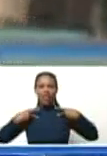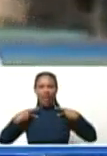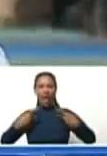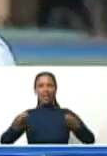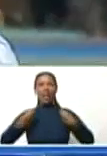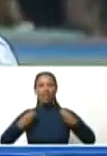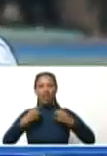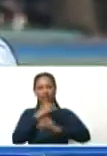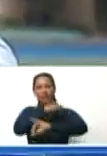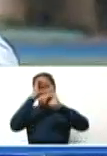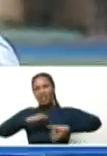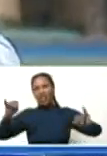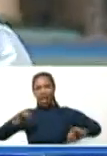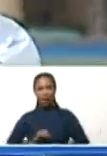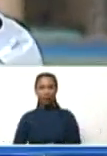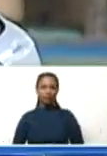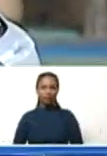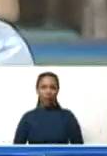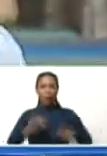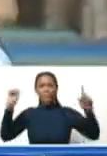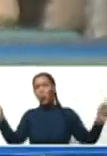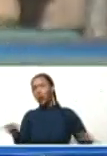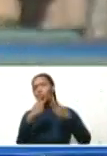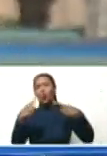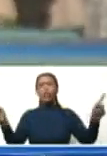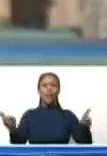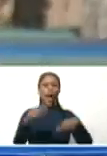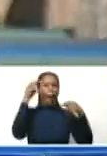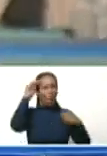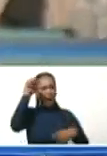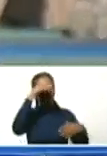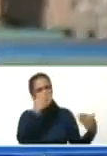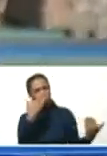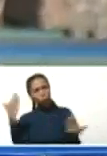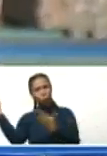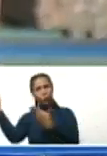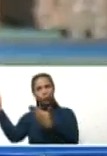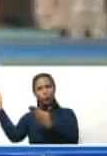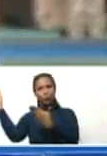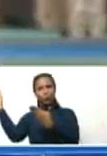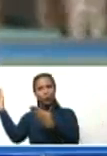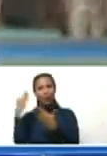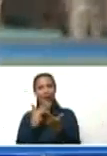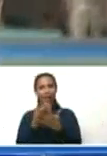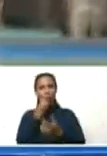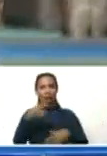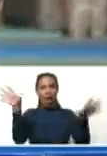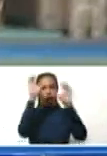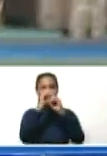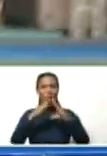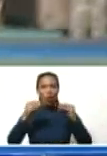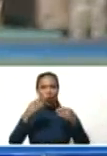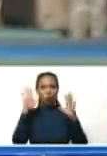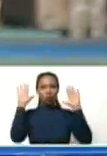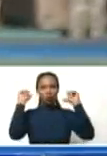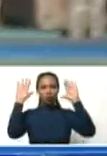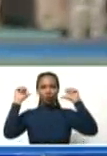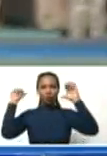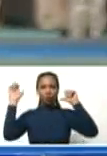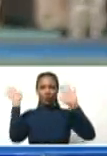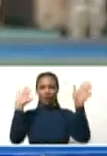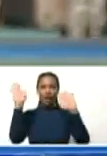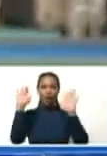viva la felicidad! ¡Música, maestro! Gracias. Buenas noches a todos. Buenas noches a